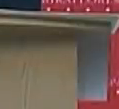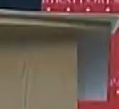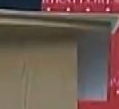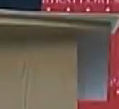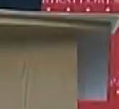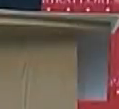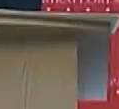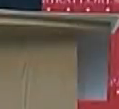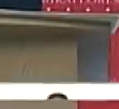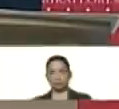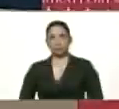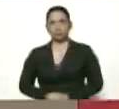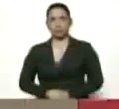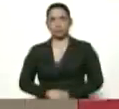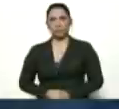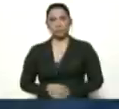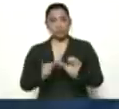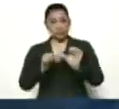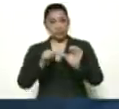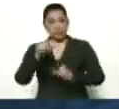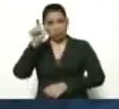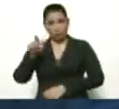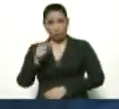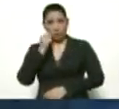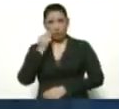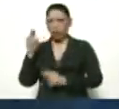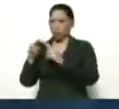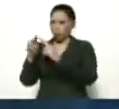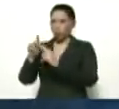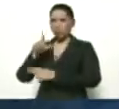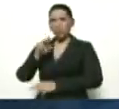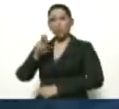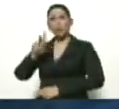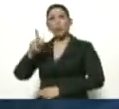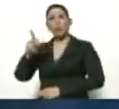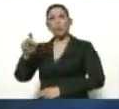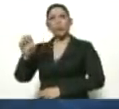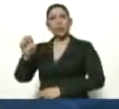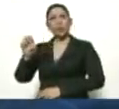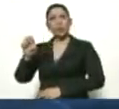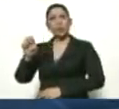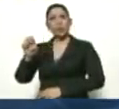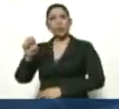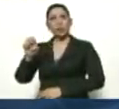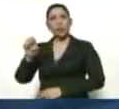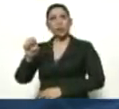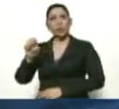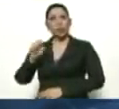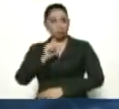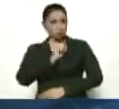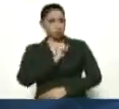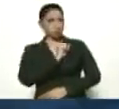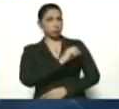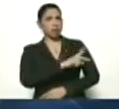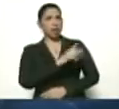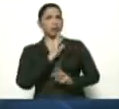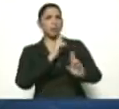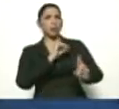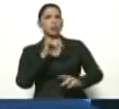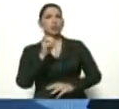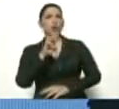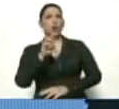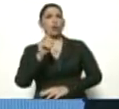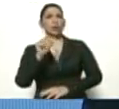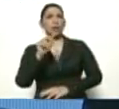sigue quiñones conoce salud y haro suponemos ok le responde jordan gu